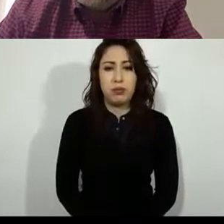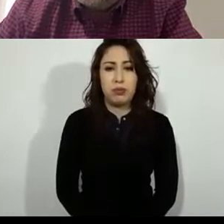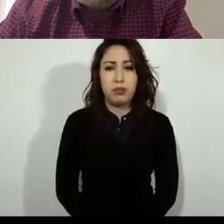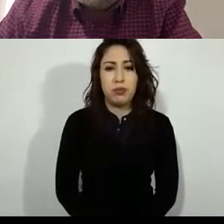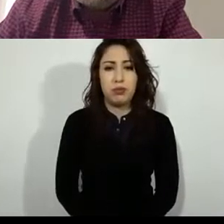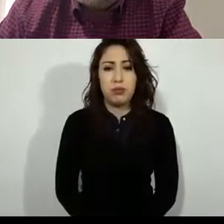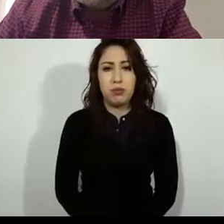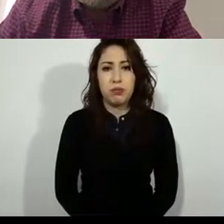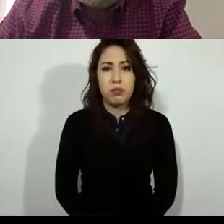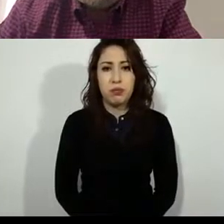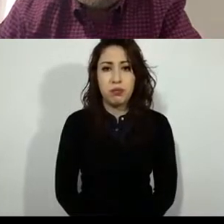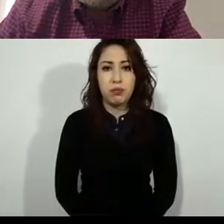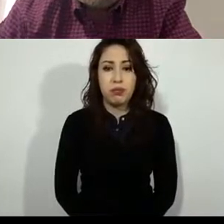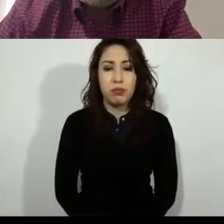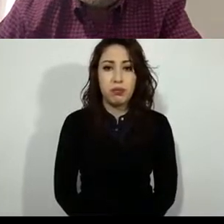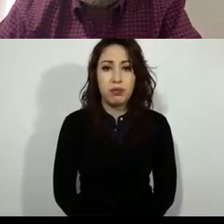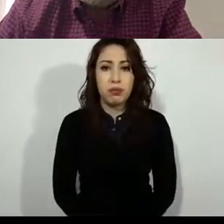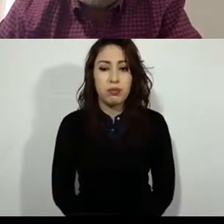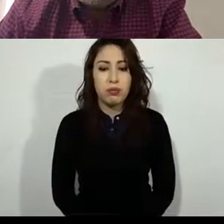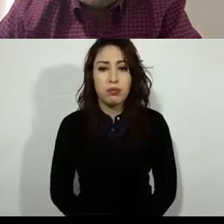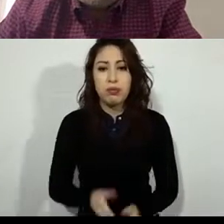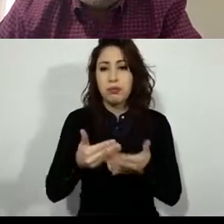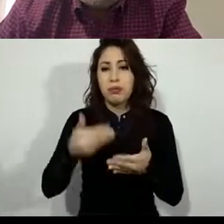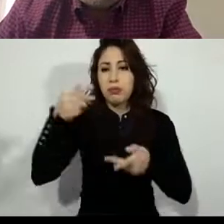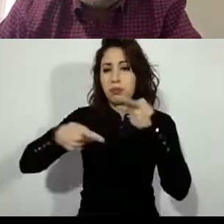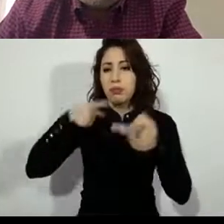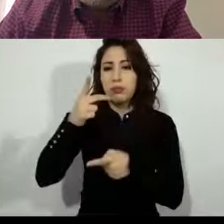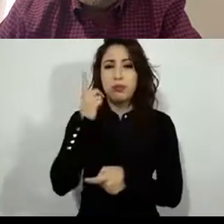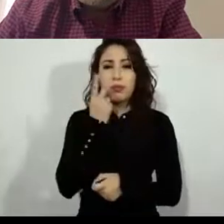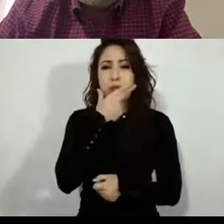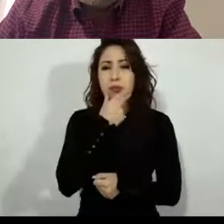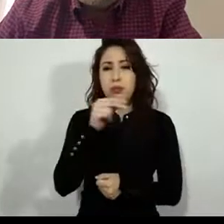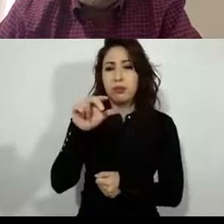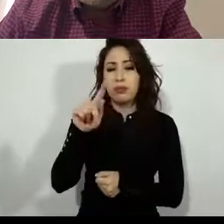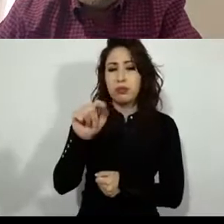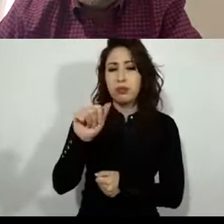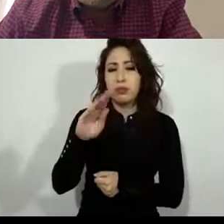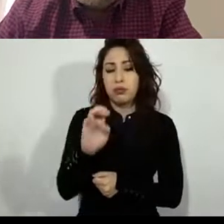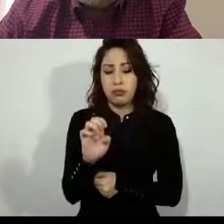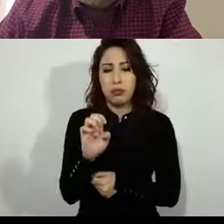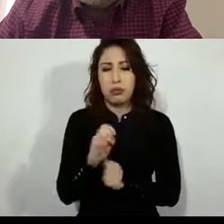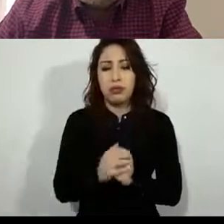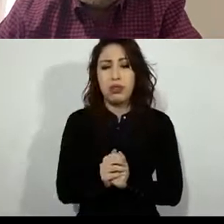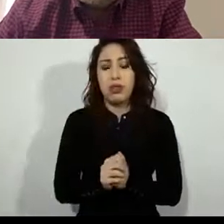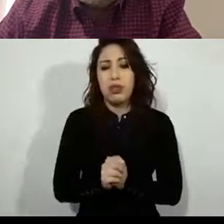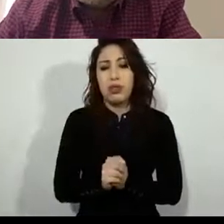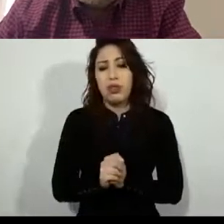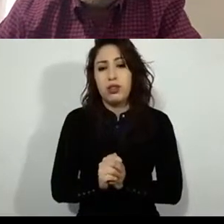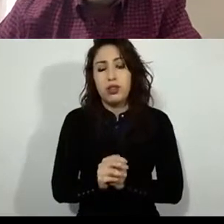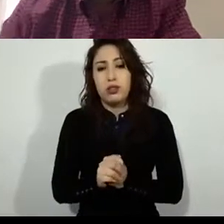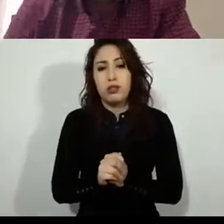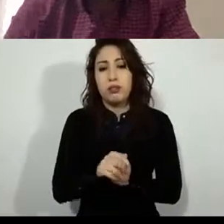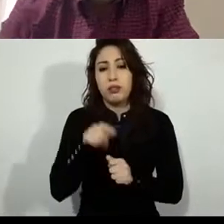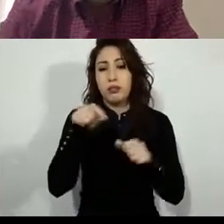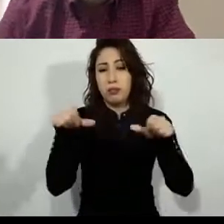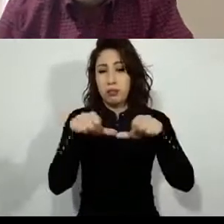Respecto a lo expresado por el diputado Tabe, le puedo decir que la tesorería no detuvo